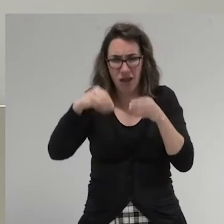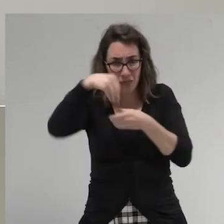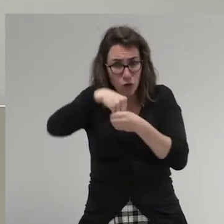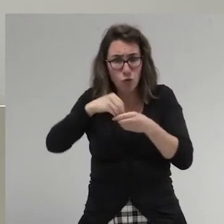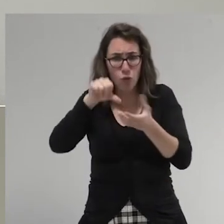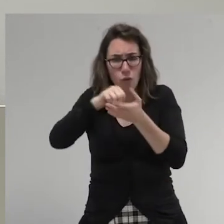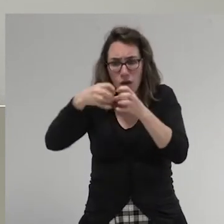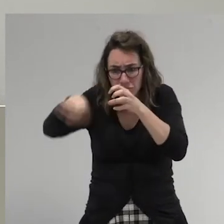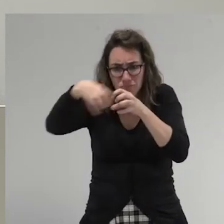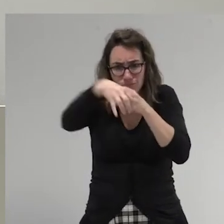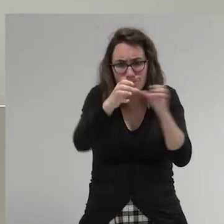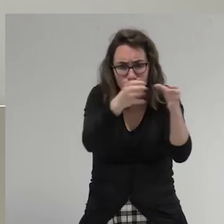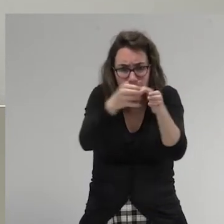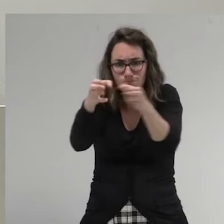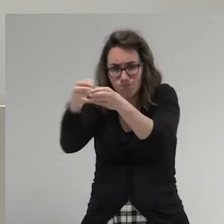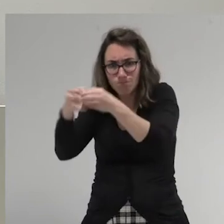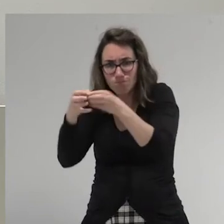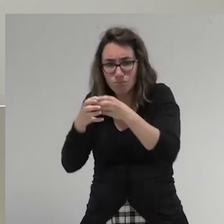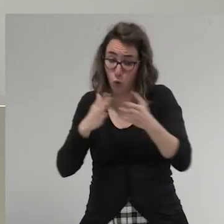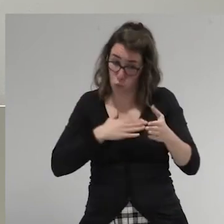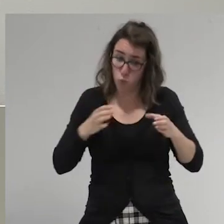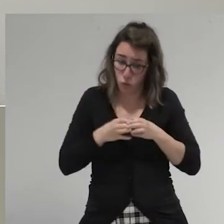los nuestros y los de ellos.